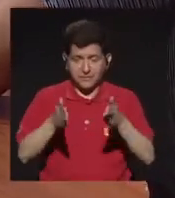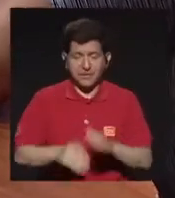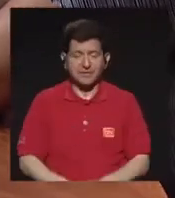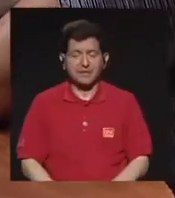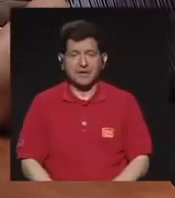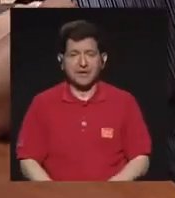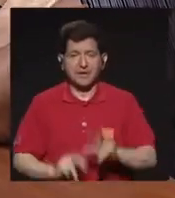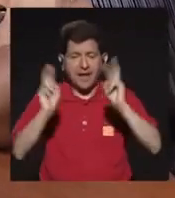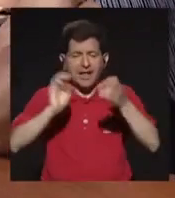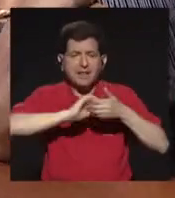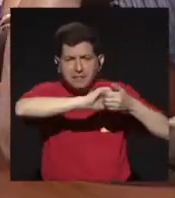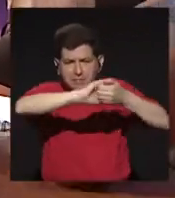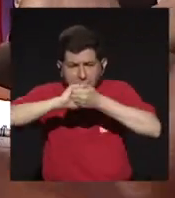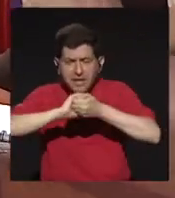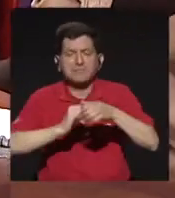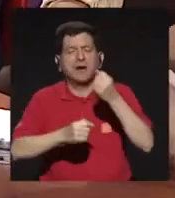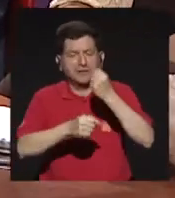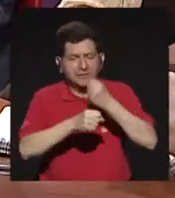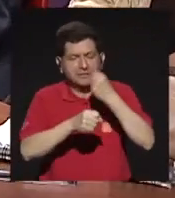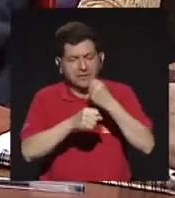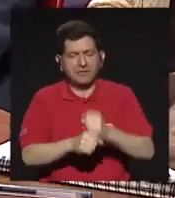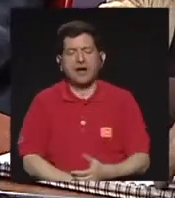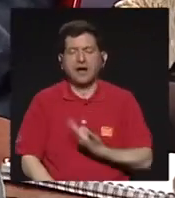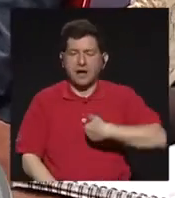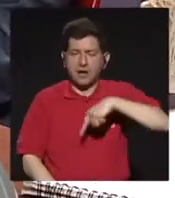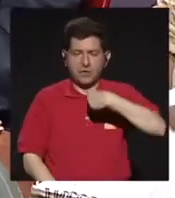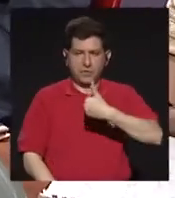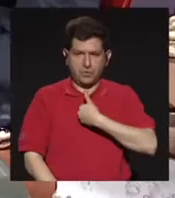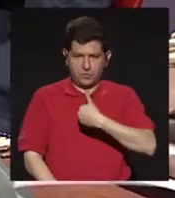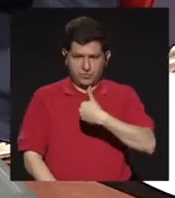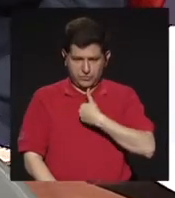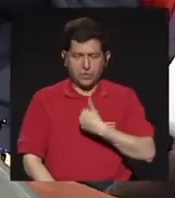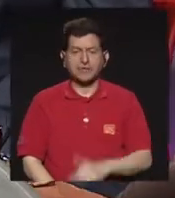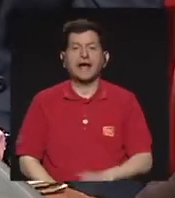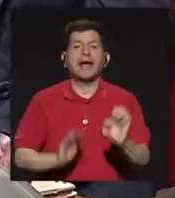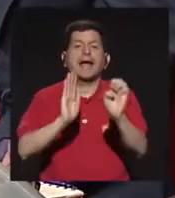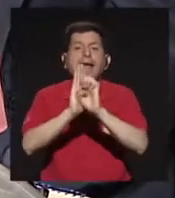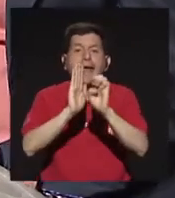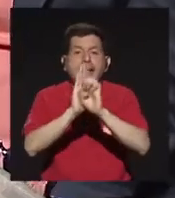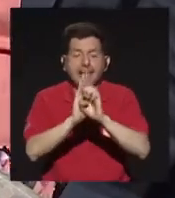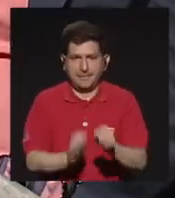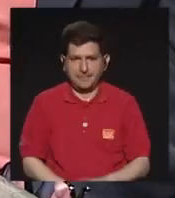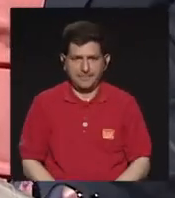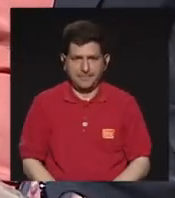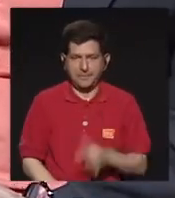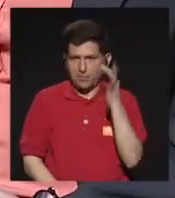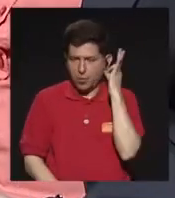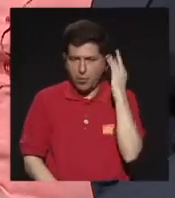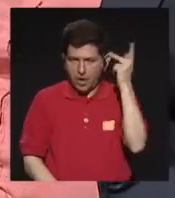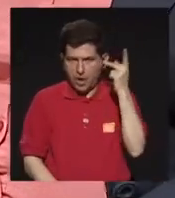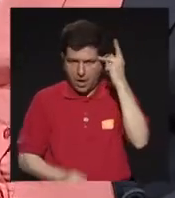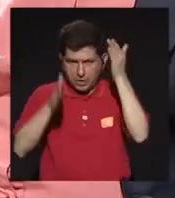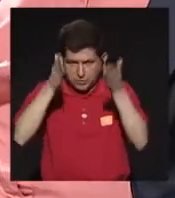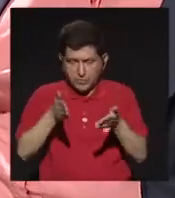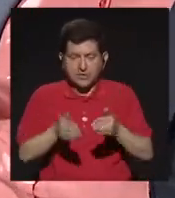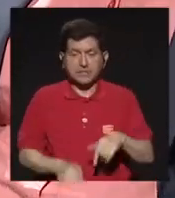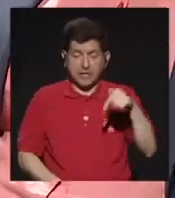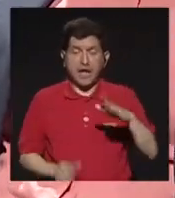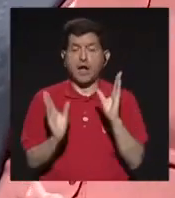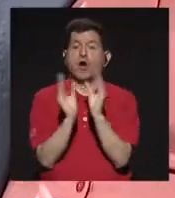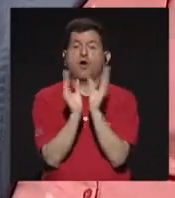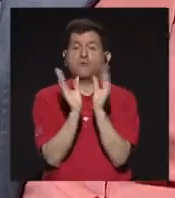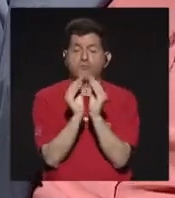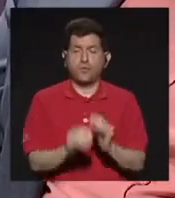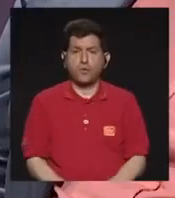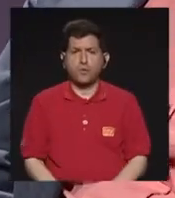de la sororidad, que sí hay que luchar también entre nosotras, que un ejemplo que estamos dando como mujeres políticas es este foro,